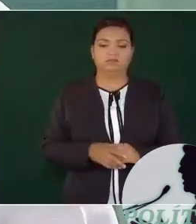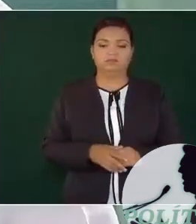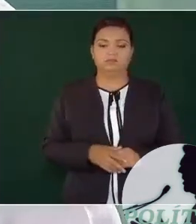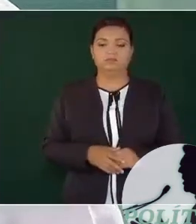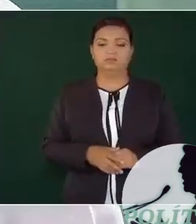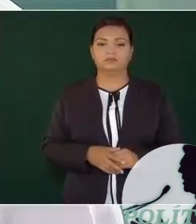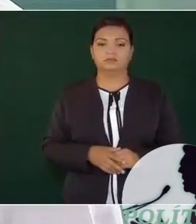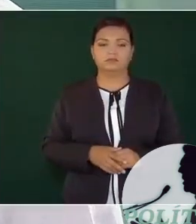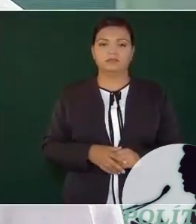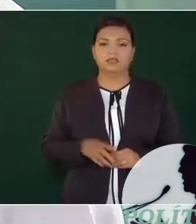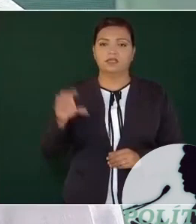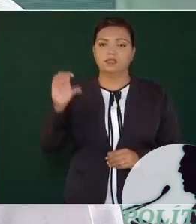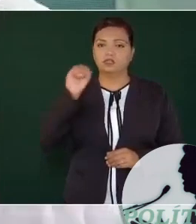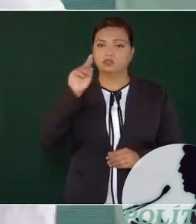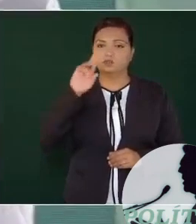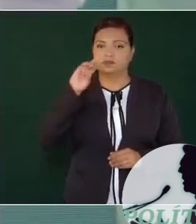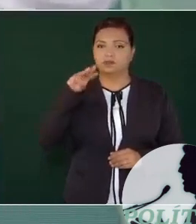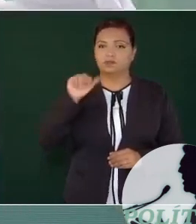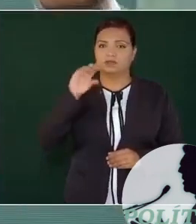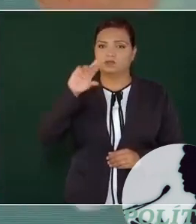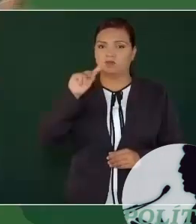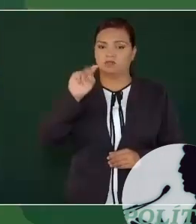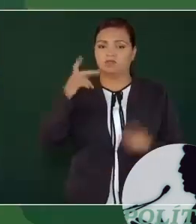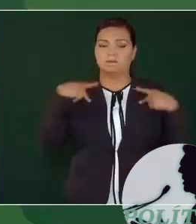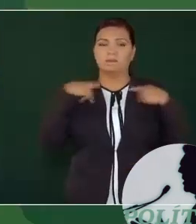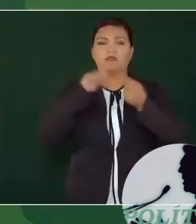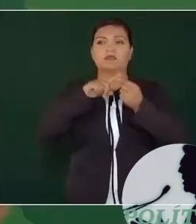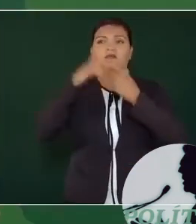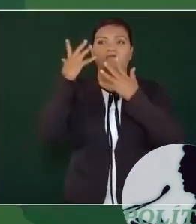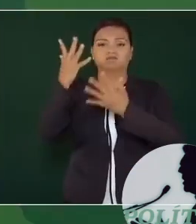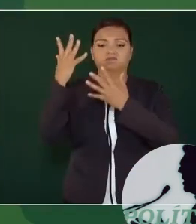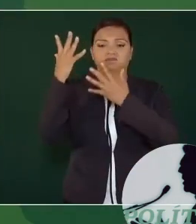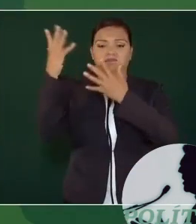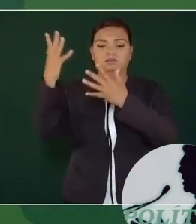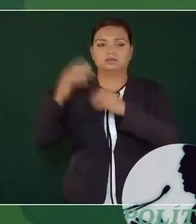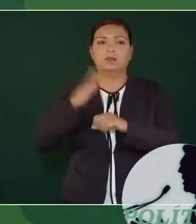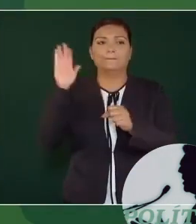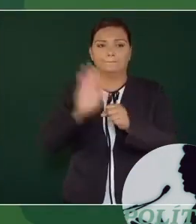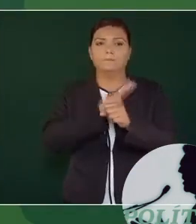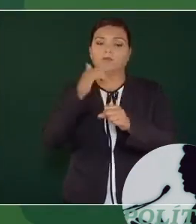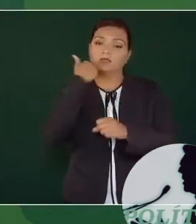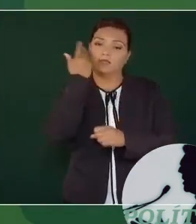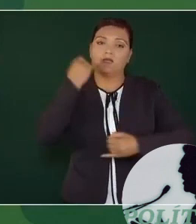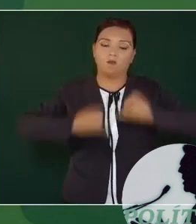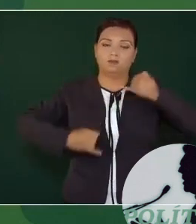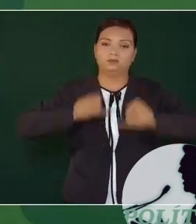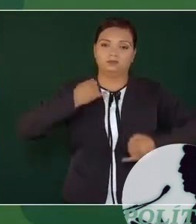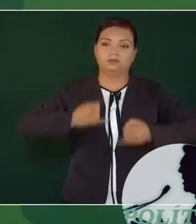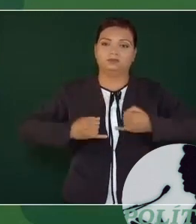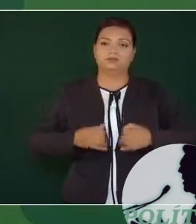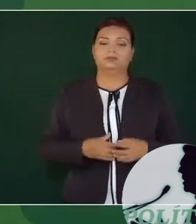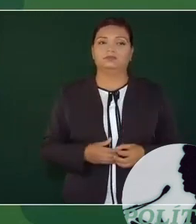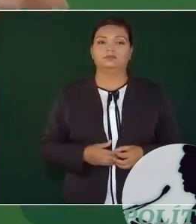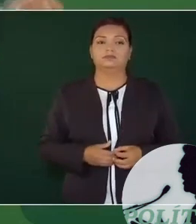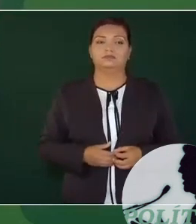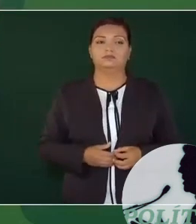la Suprema Corte, de gente que está protestando precisamente porque quieren justicia.